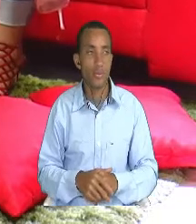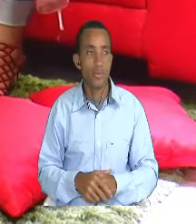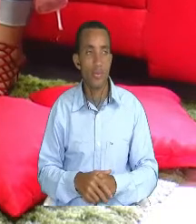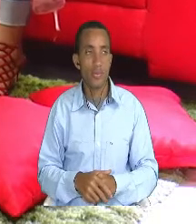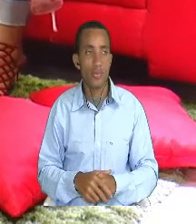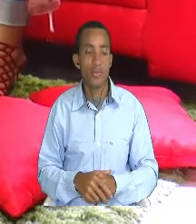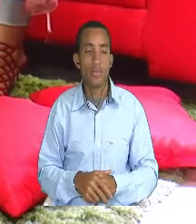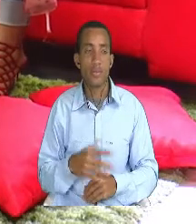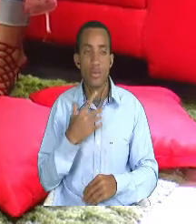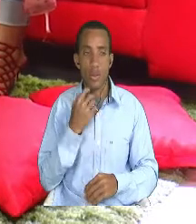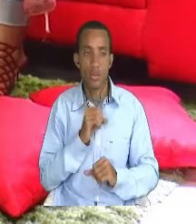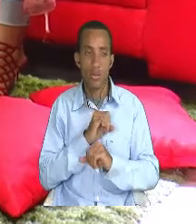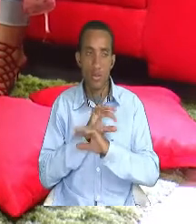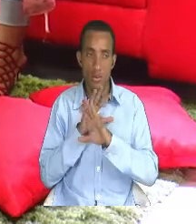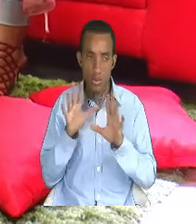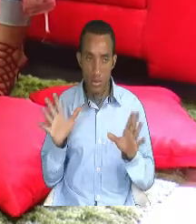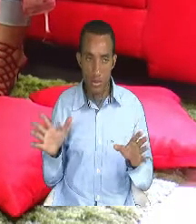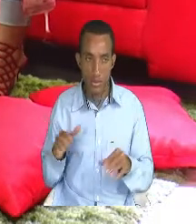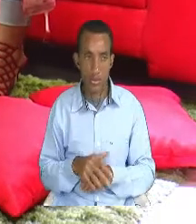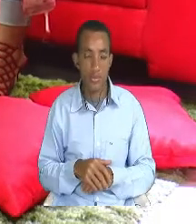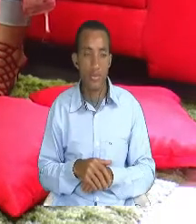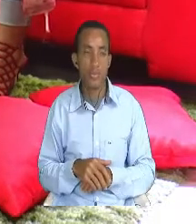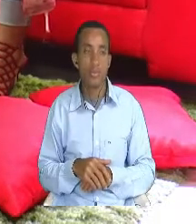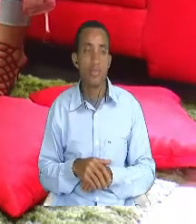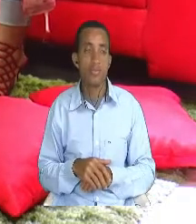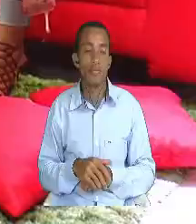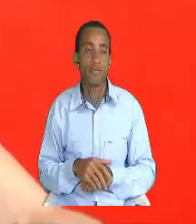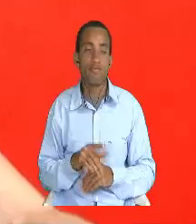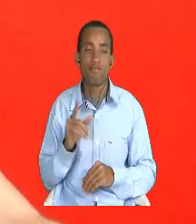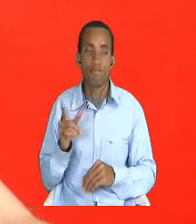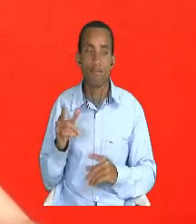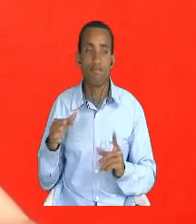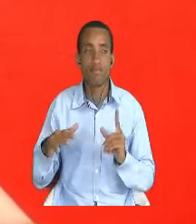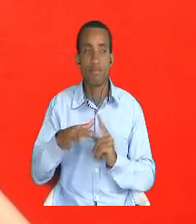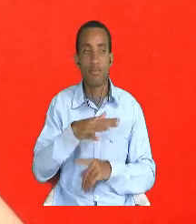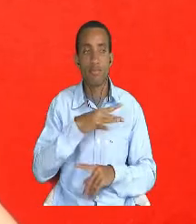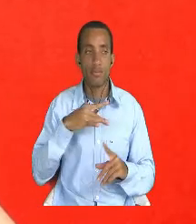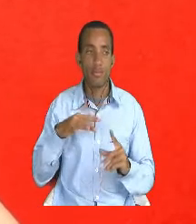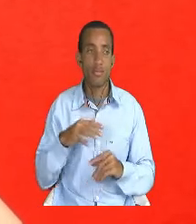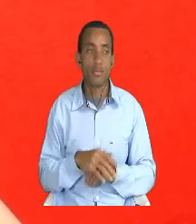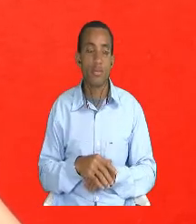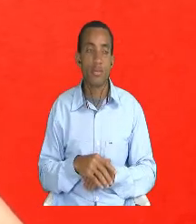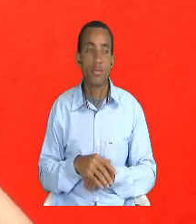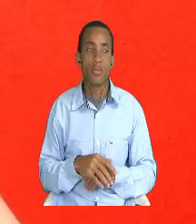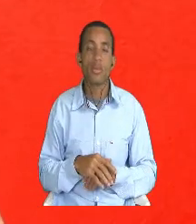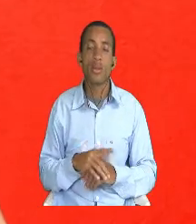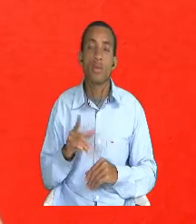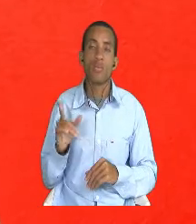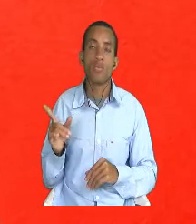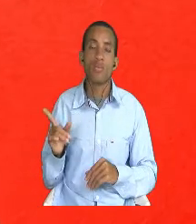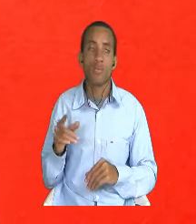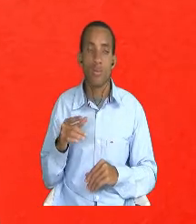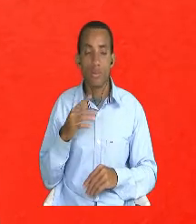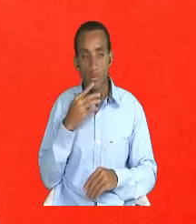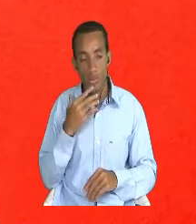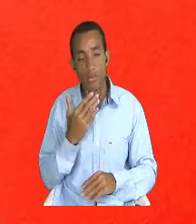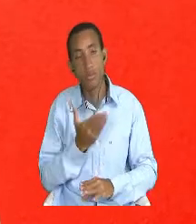Bueno, buenos días. Para ese tipo de situaciones existe una acción denominada petición de